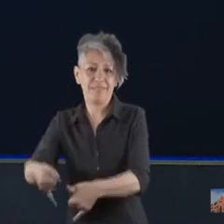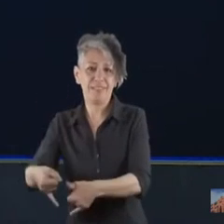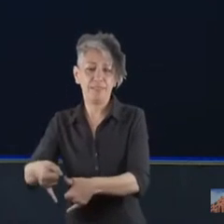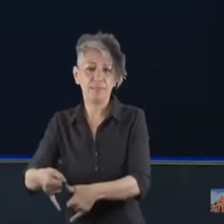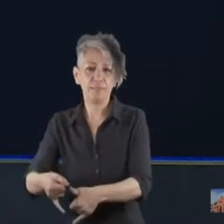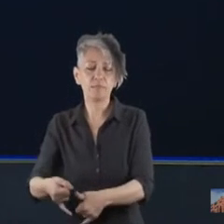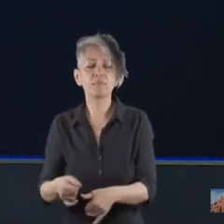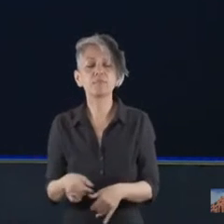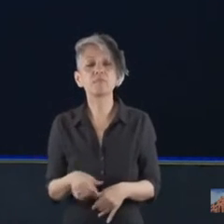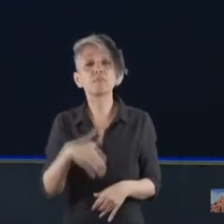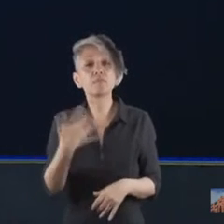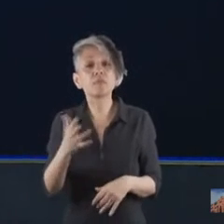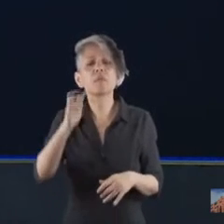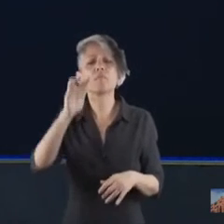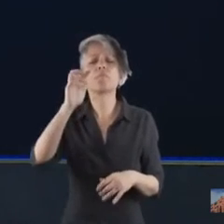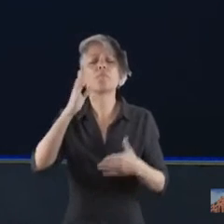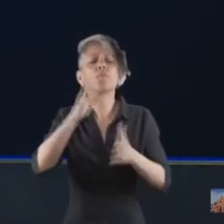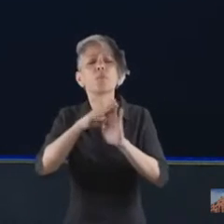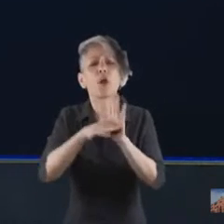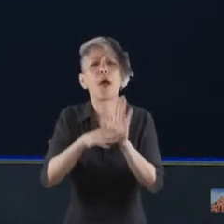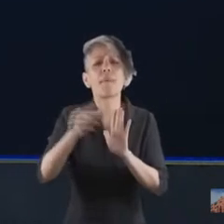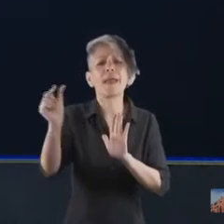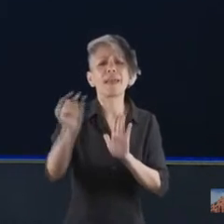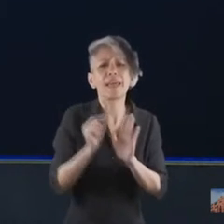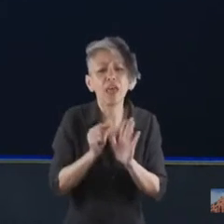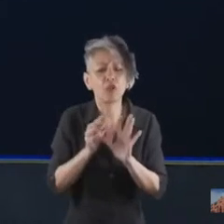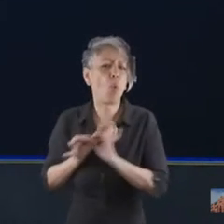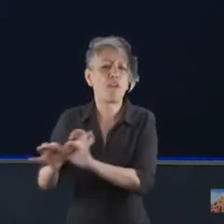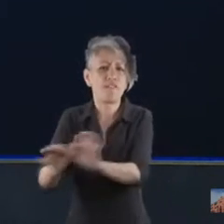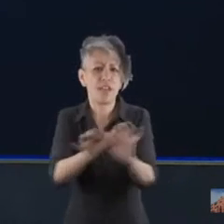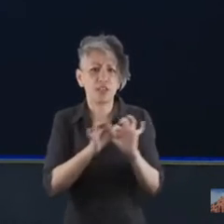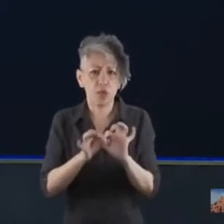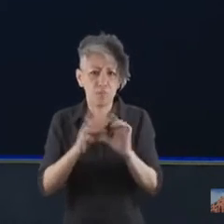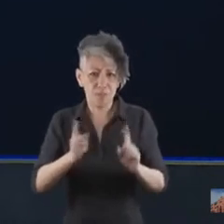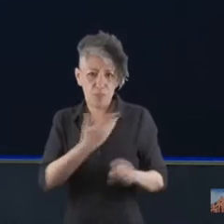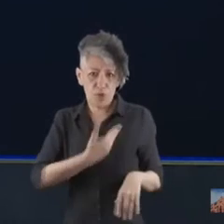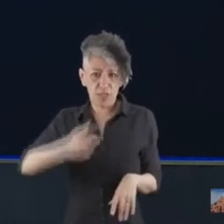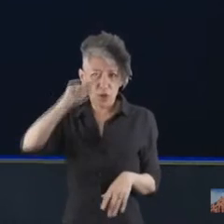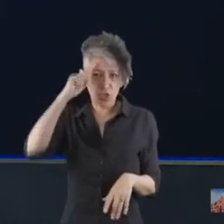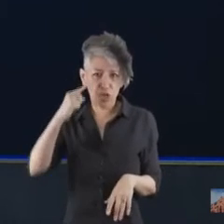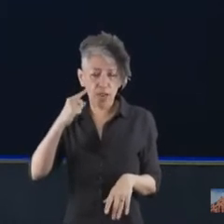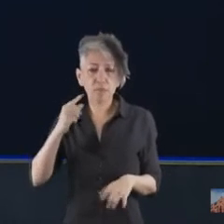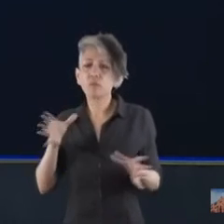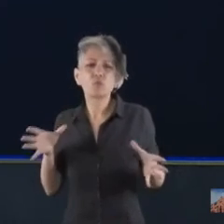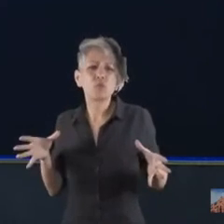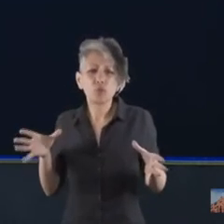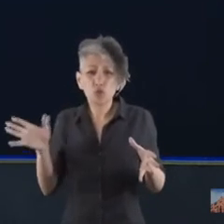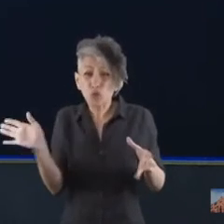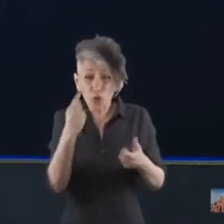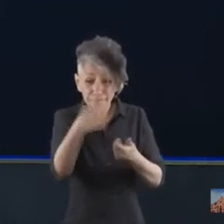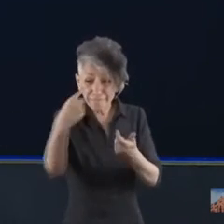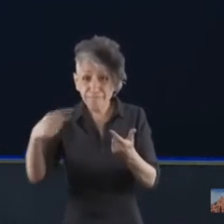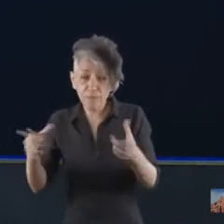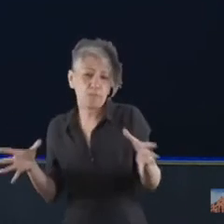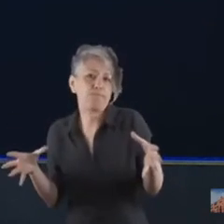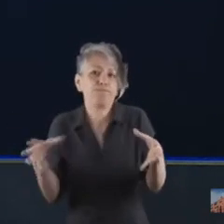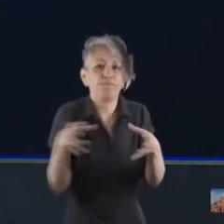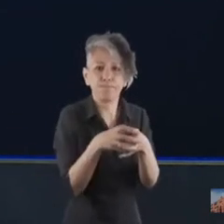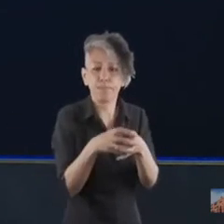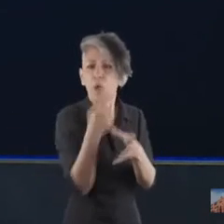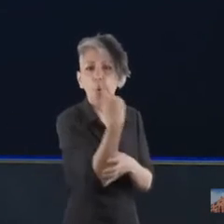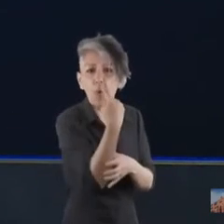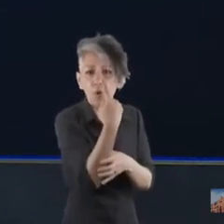de todos los programas de crédito que tiene el estado nacional en un solo programa que se llamará de crédito argentino